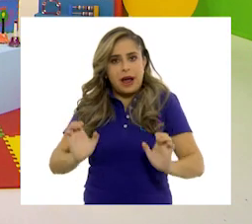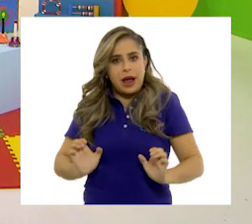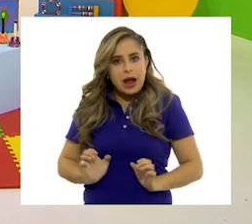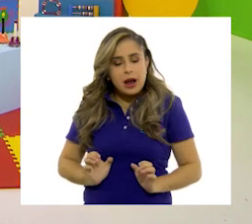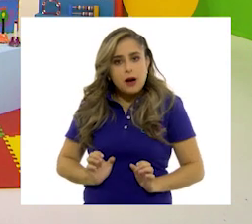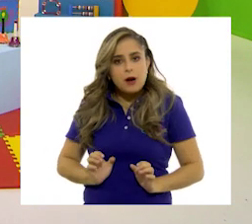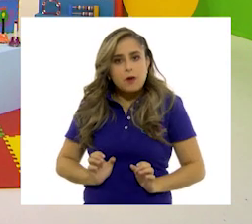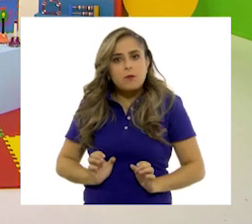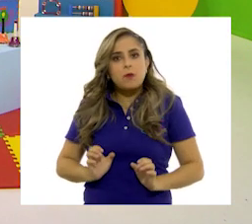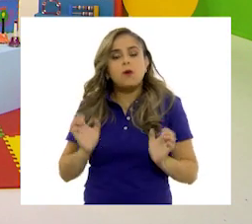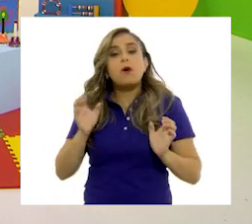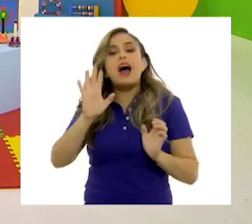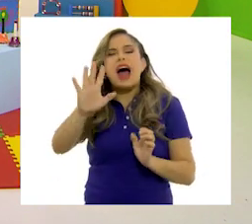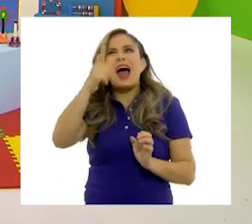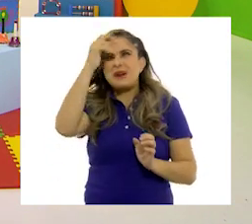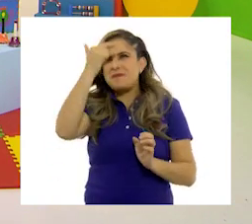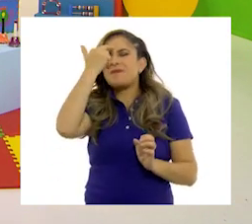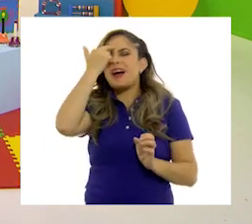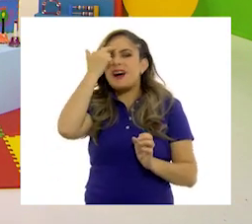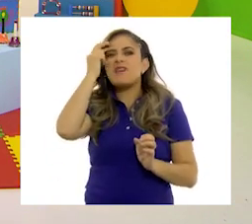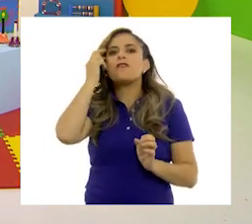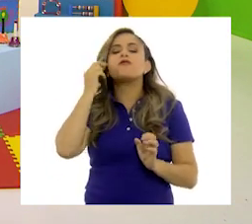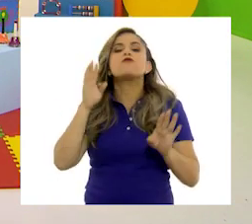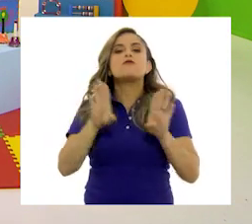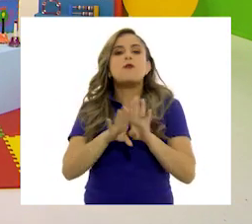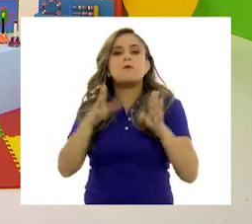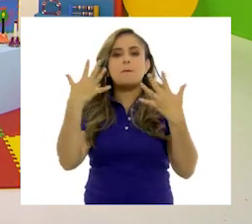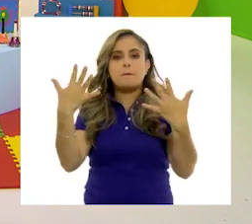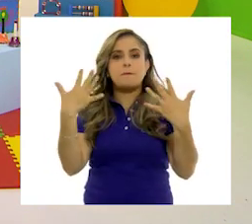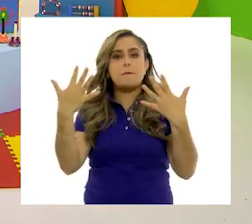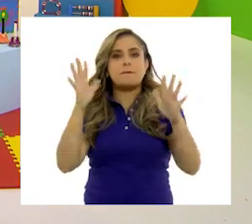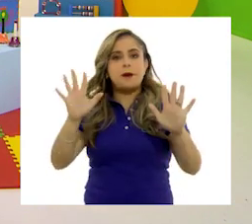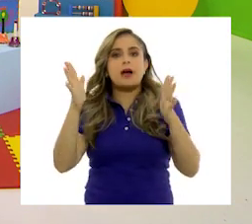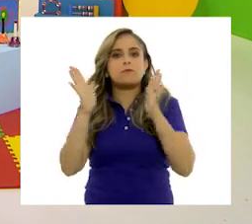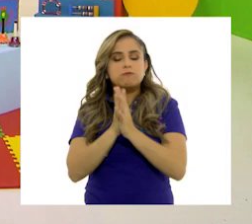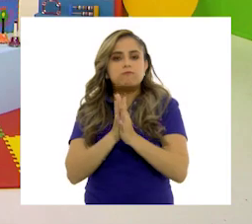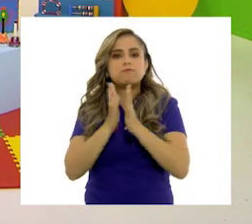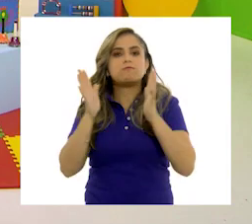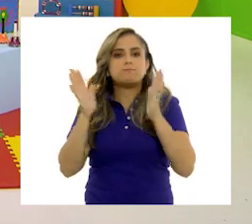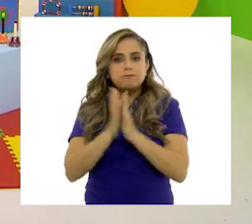por ejemplo, ya me acordé, percutir las manos.